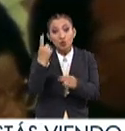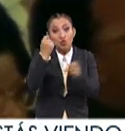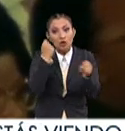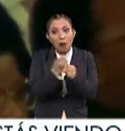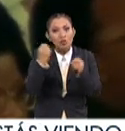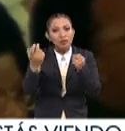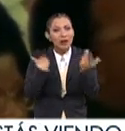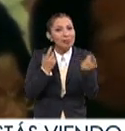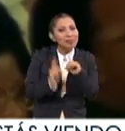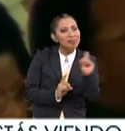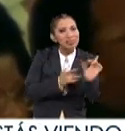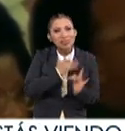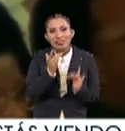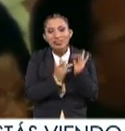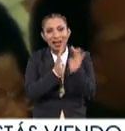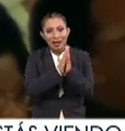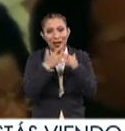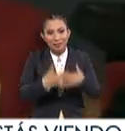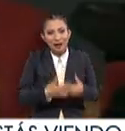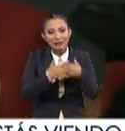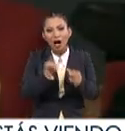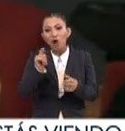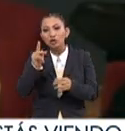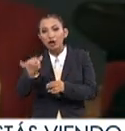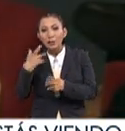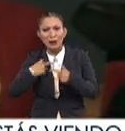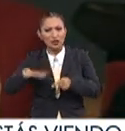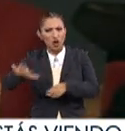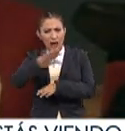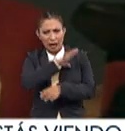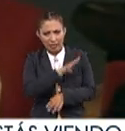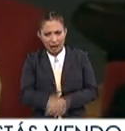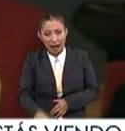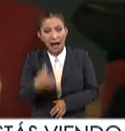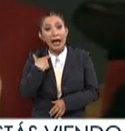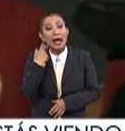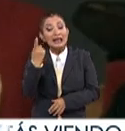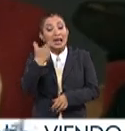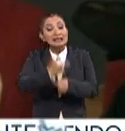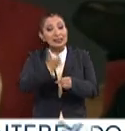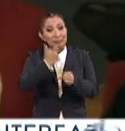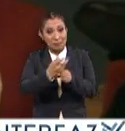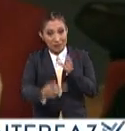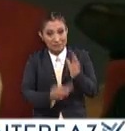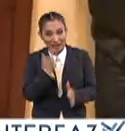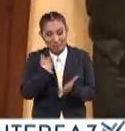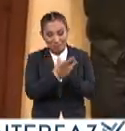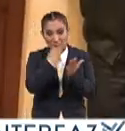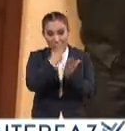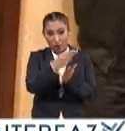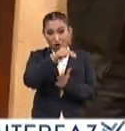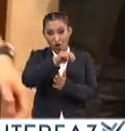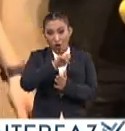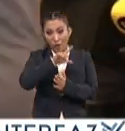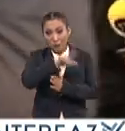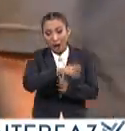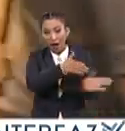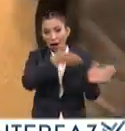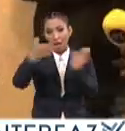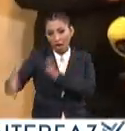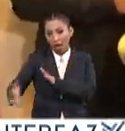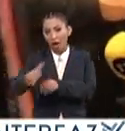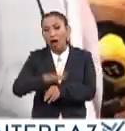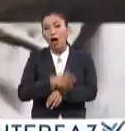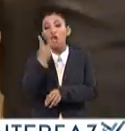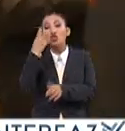año mucha expectación entre editoriales, autores y público en general. Aunque es la 7ª ocasión que la entrega de este galardón se